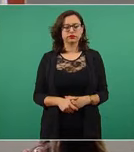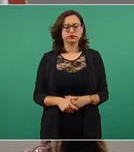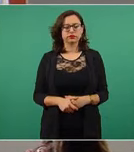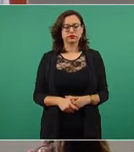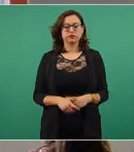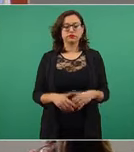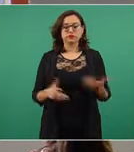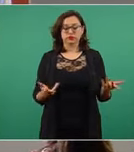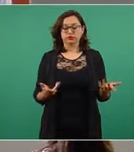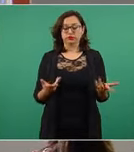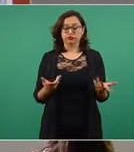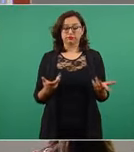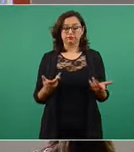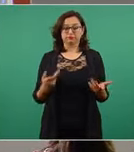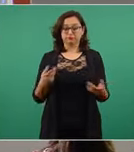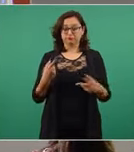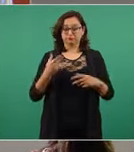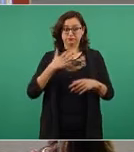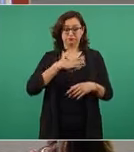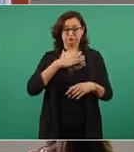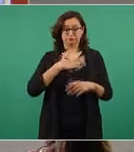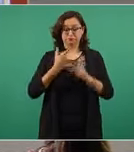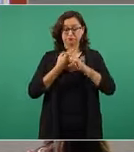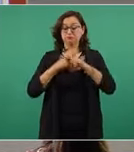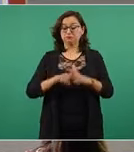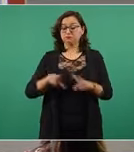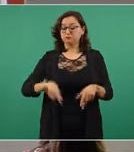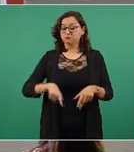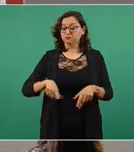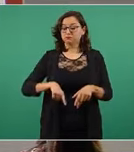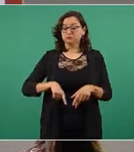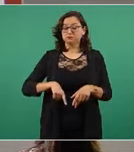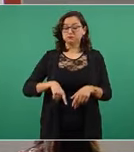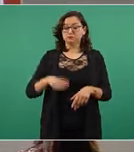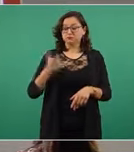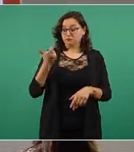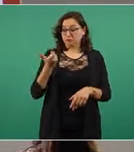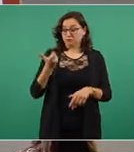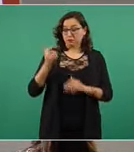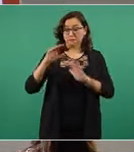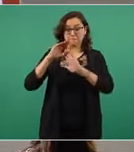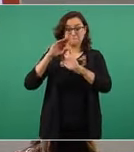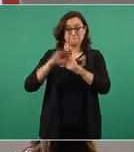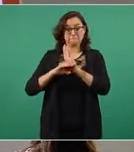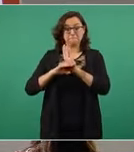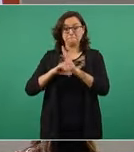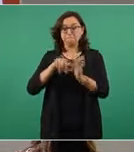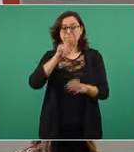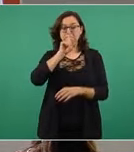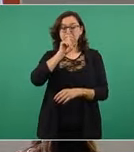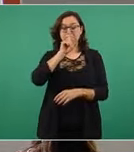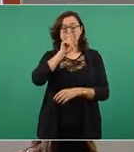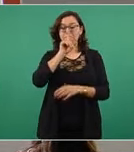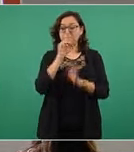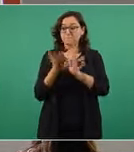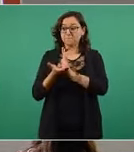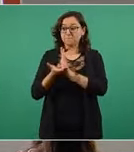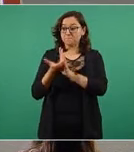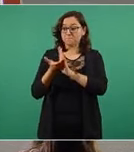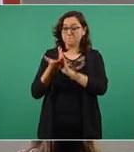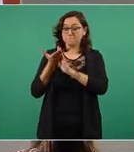No solo no ha habido devaluación, sino se ha apreciado el peso con relación al dólar.